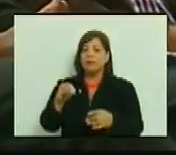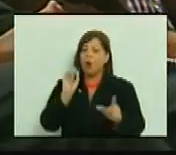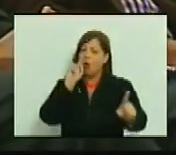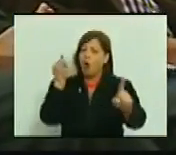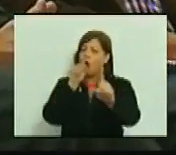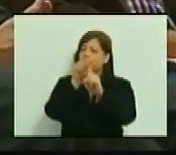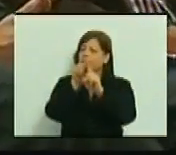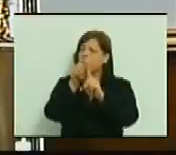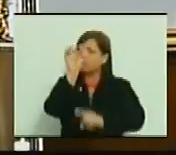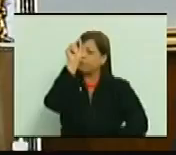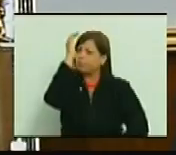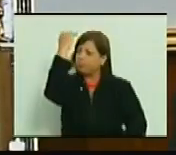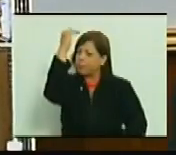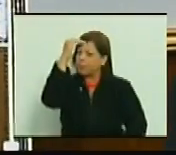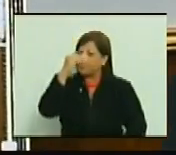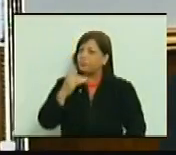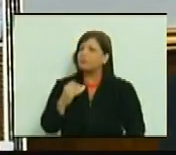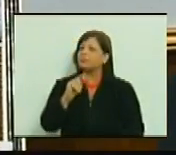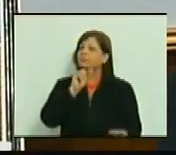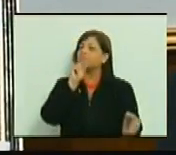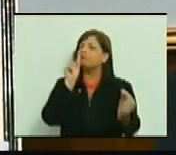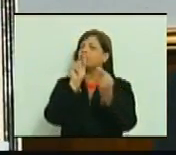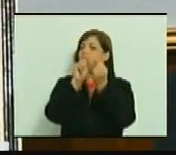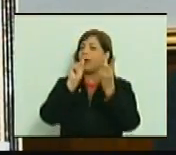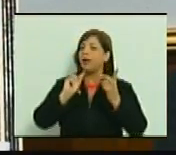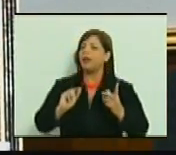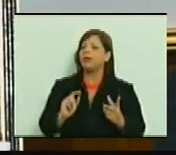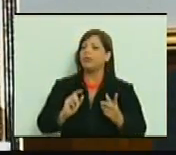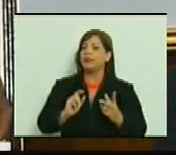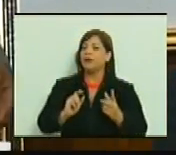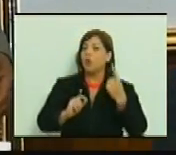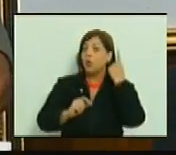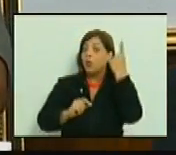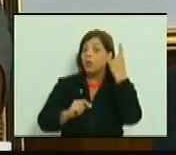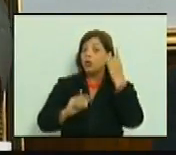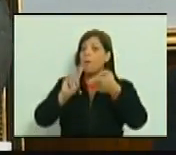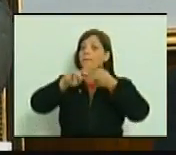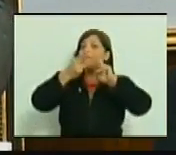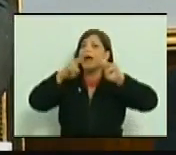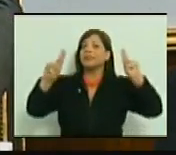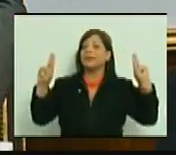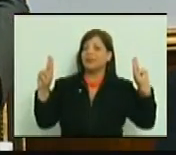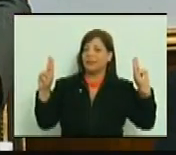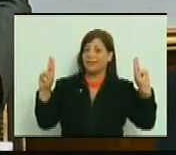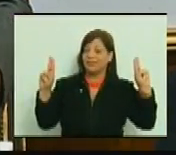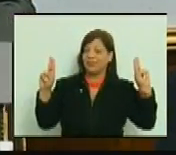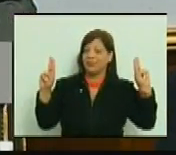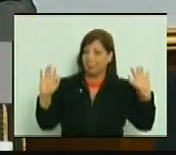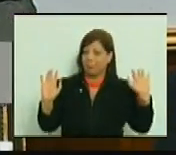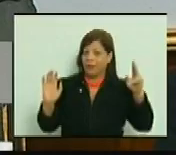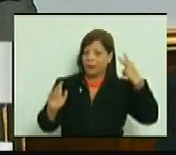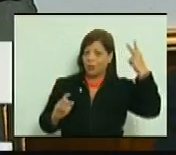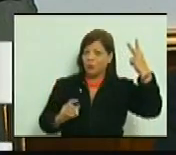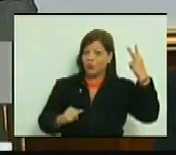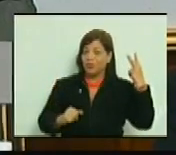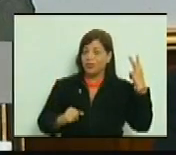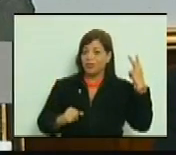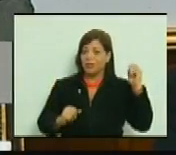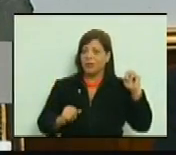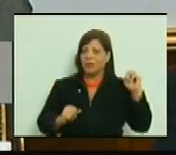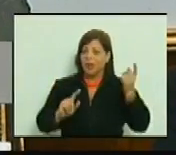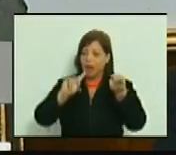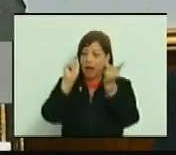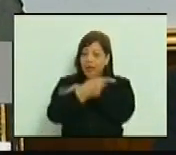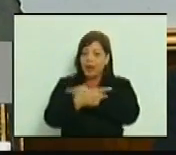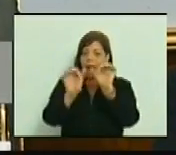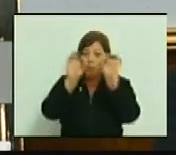objetivos muy precisos, ¿verdad? Uno de ellos era la paz y otro es cambiar